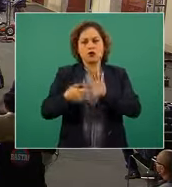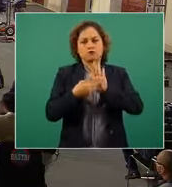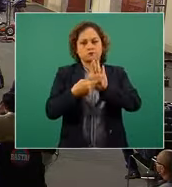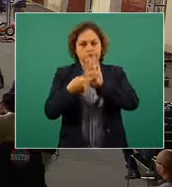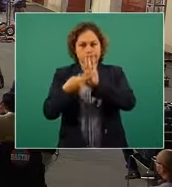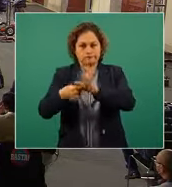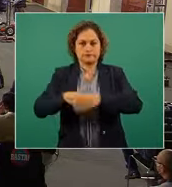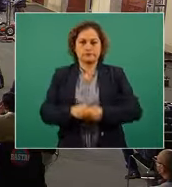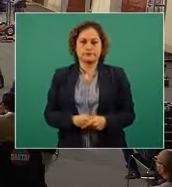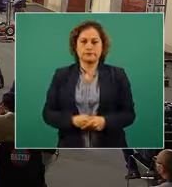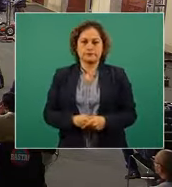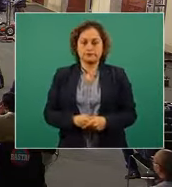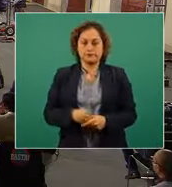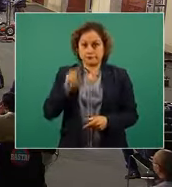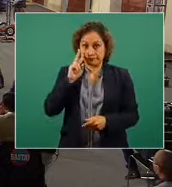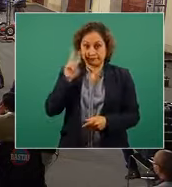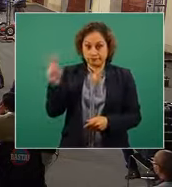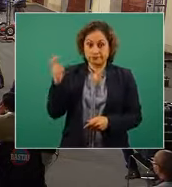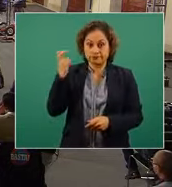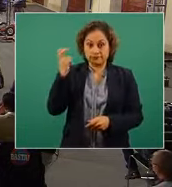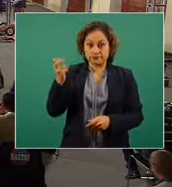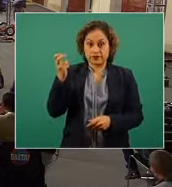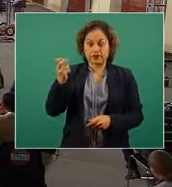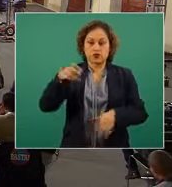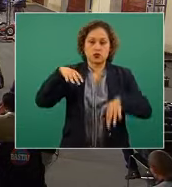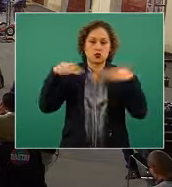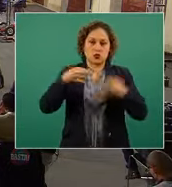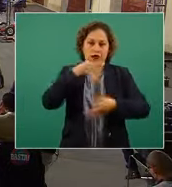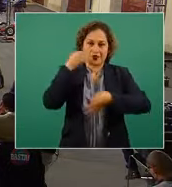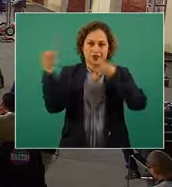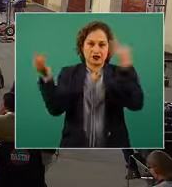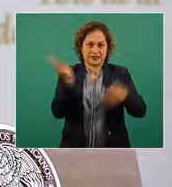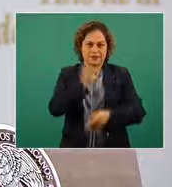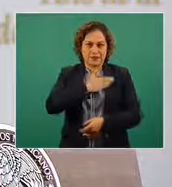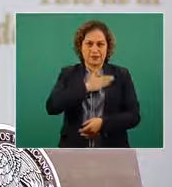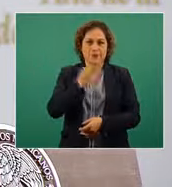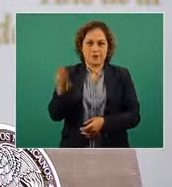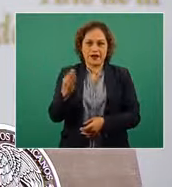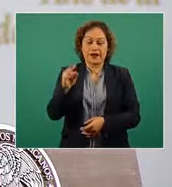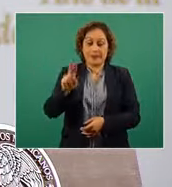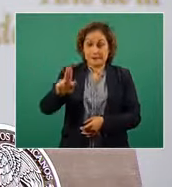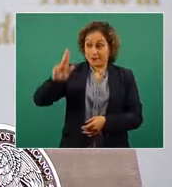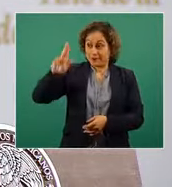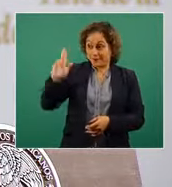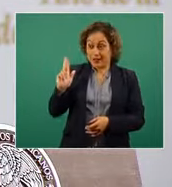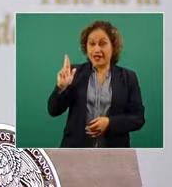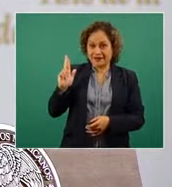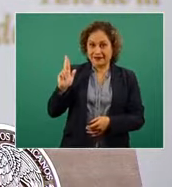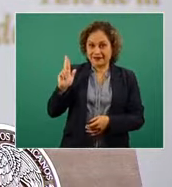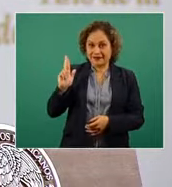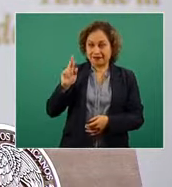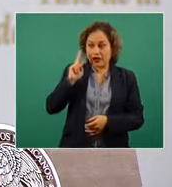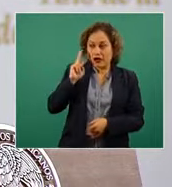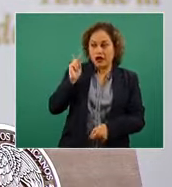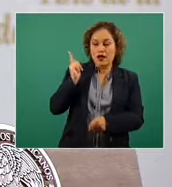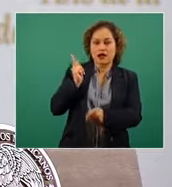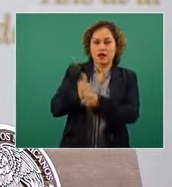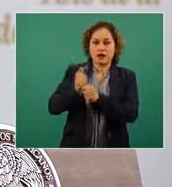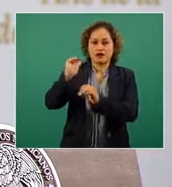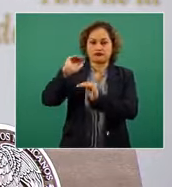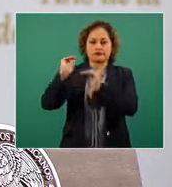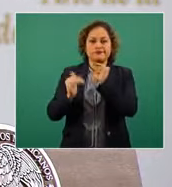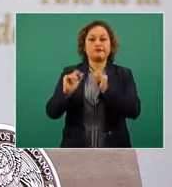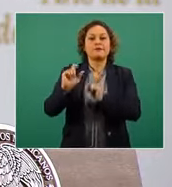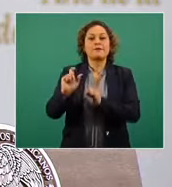Aquí vemos lo que comentábamos, una muy buena noticia que ya habíamos dado el martes pasado cuando abrimos la semana con una reducción de menos